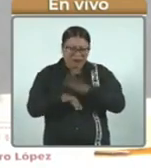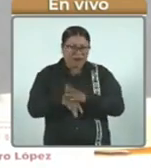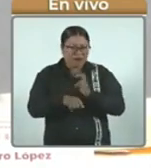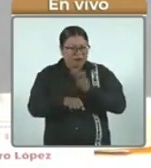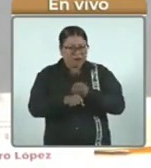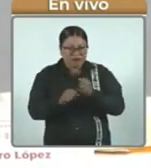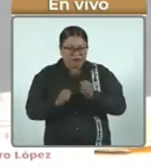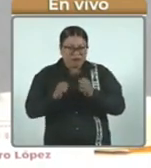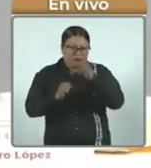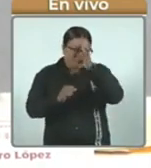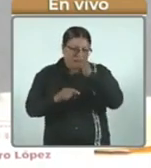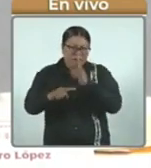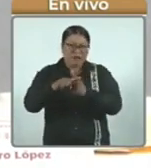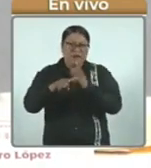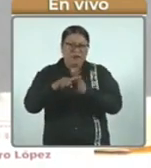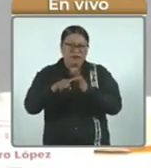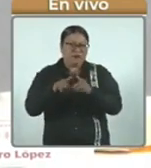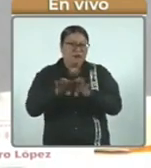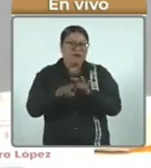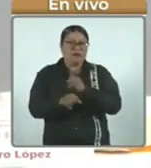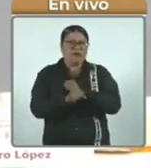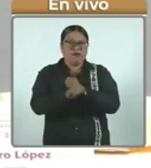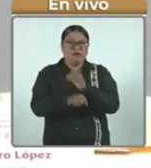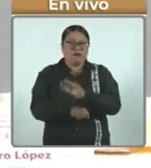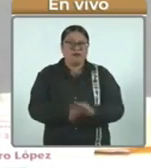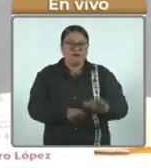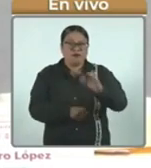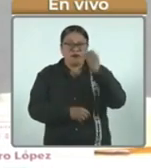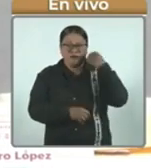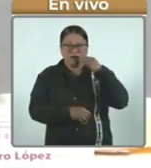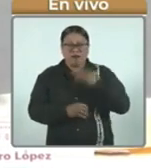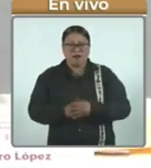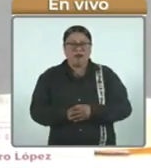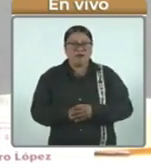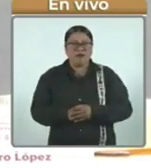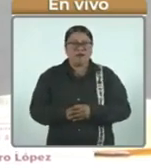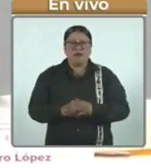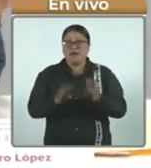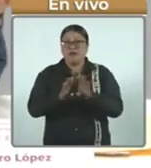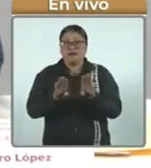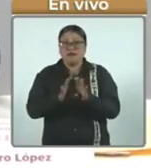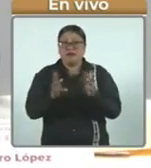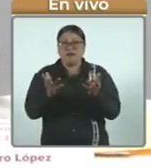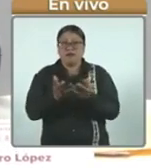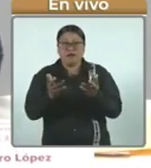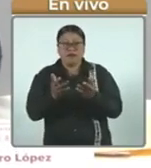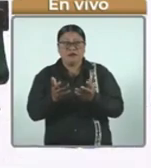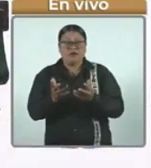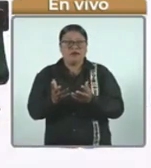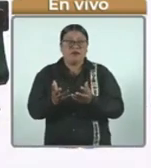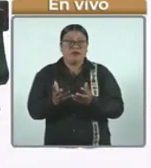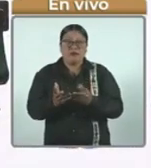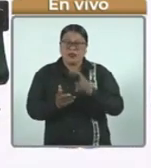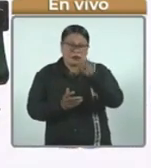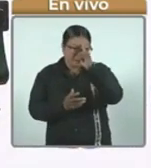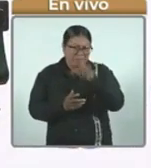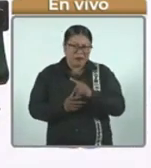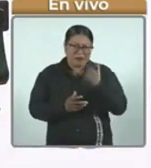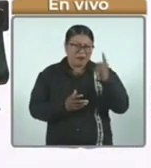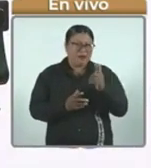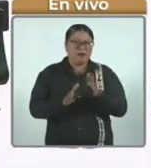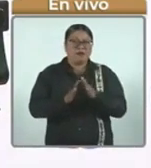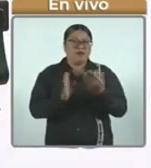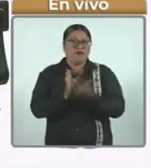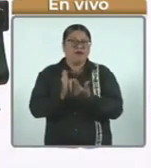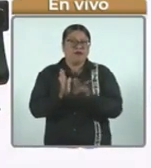sea positiva la percepción de la seguridad en Oaxaca. ¿Y cómo vamos a trabajar o lograr eso? Pues muy sencillo, dando